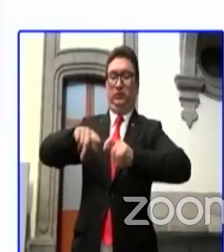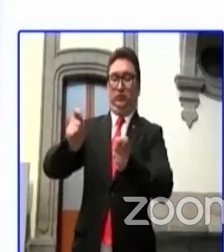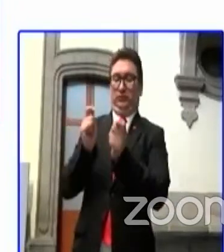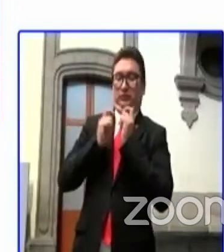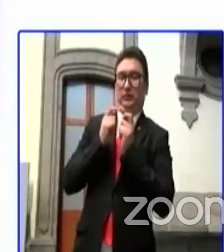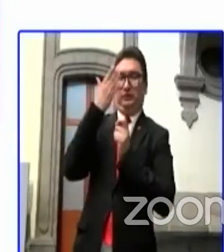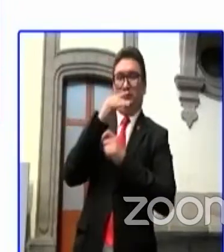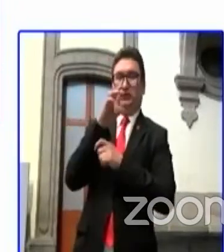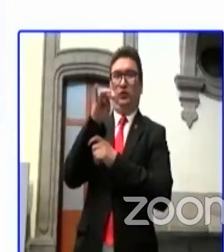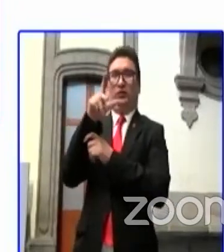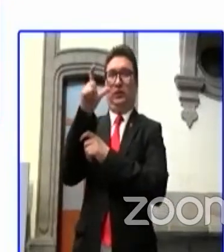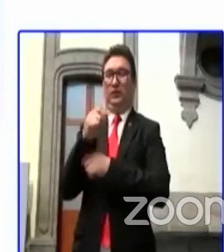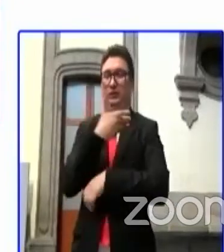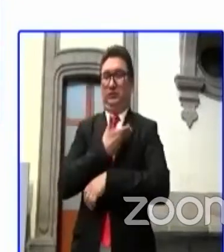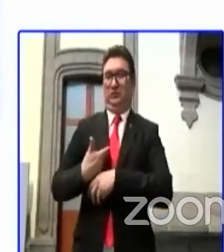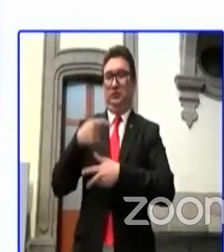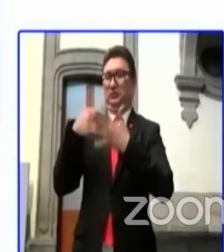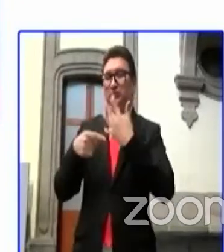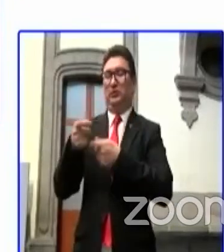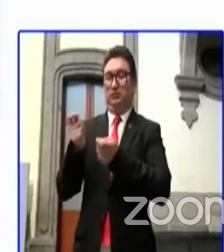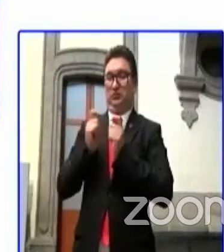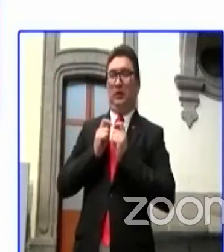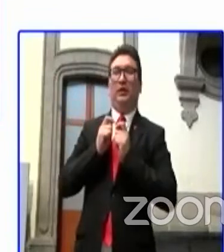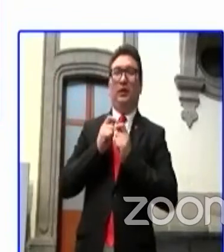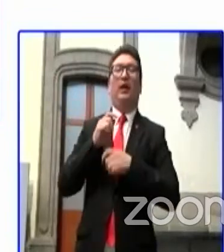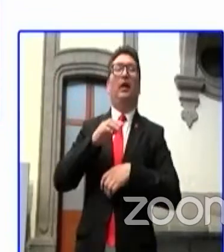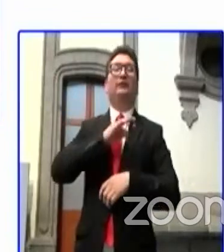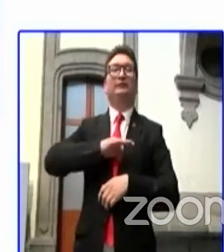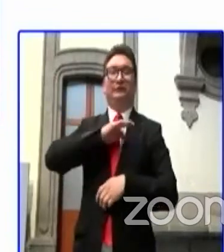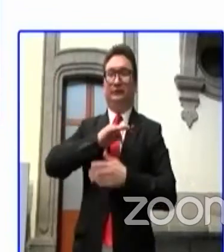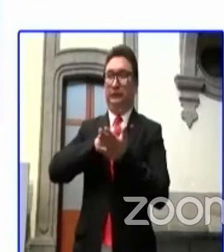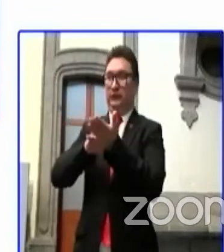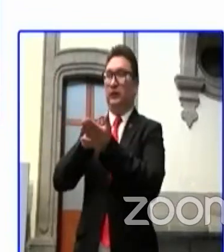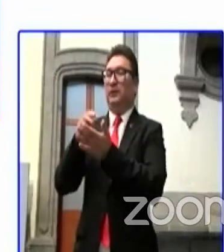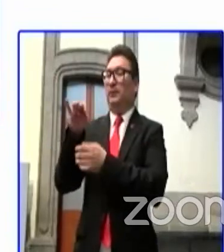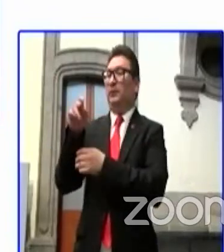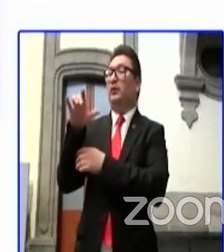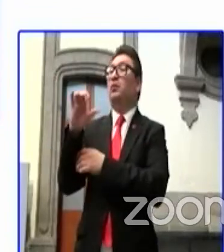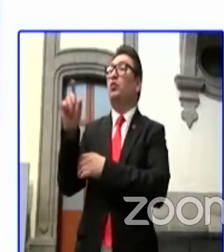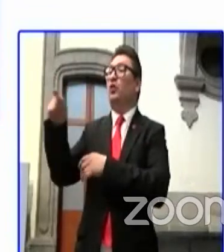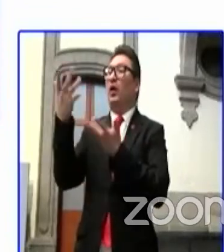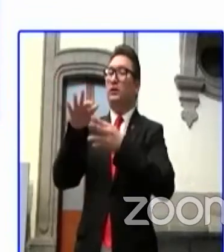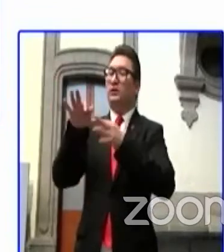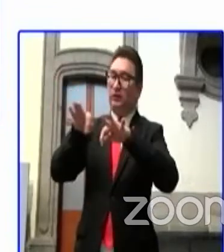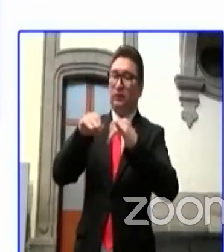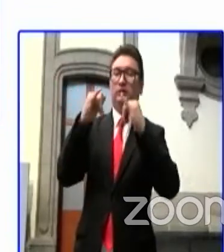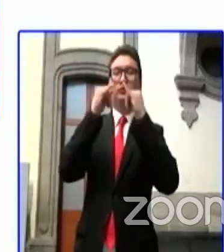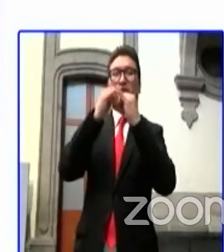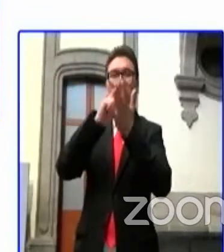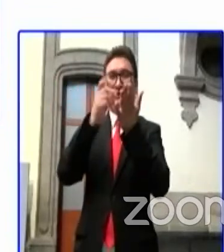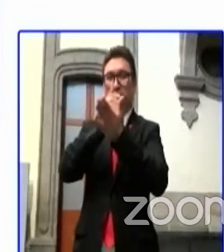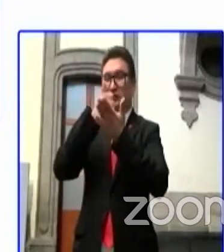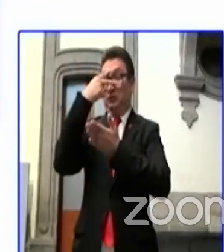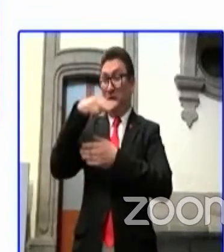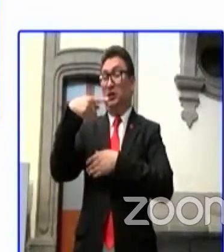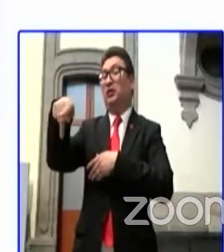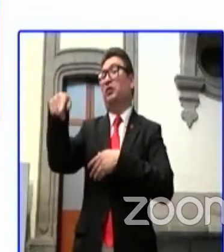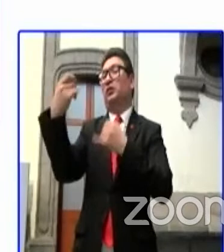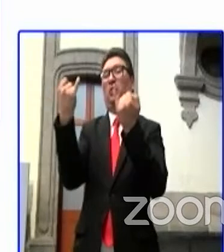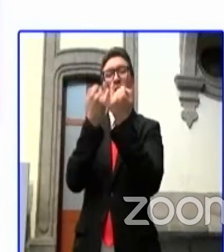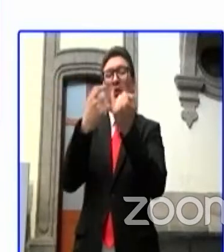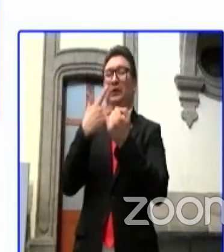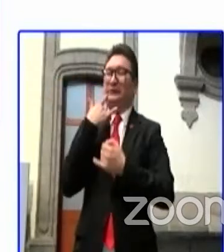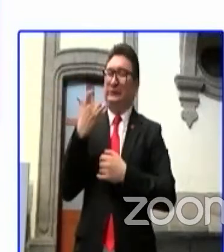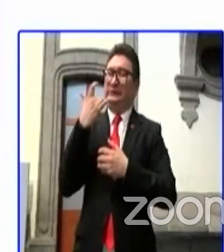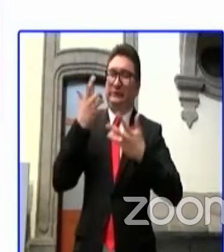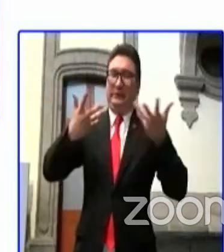Asamblea de Presidentes de la COAMEX. Felicitar a Memo primero que nada por todo el trabajo y en discapacidad de la Ciudad de México por el esfuerzo que se